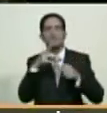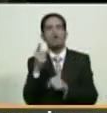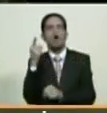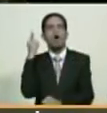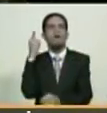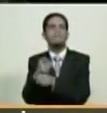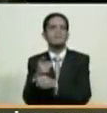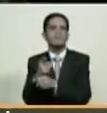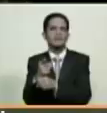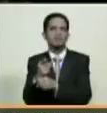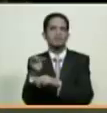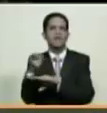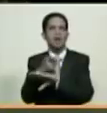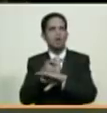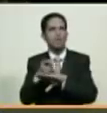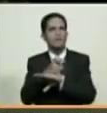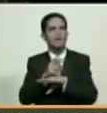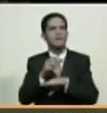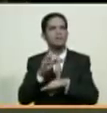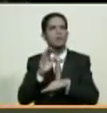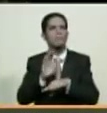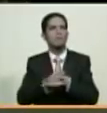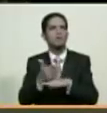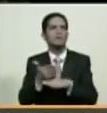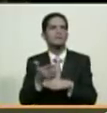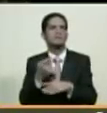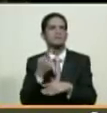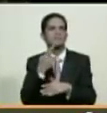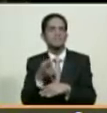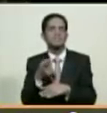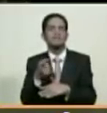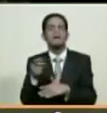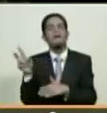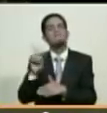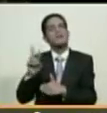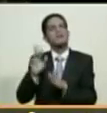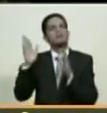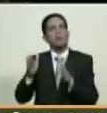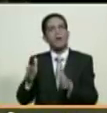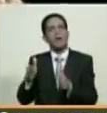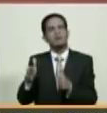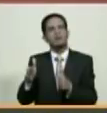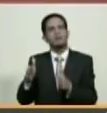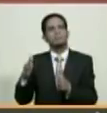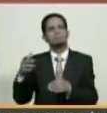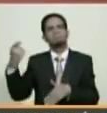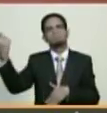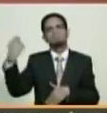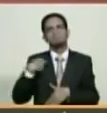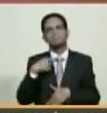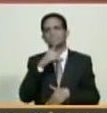fije el gobierno nacional, porque dicen que los venezolanos que reciban esas divisas,